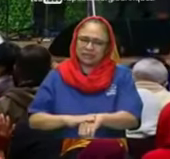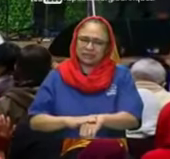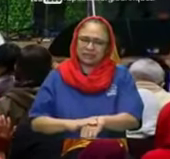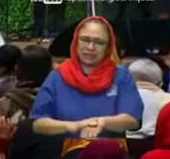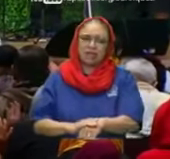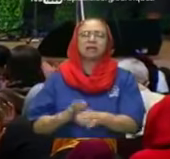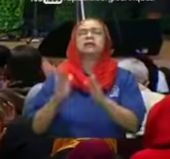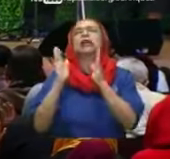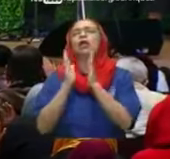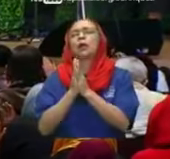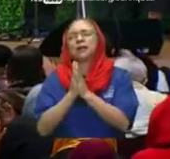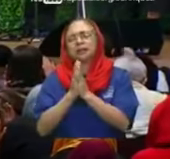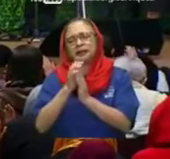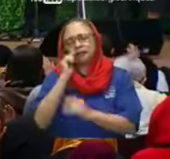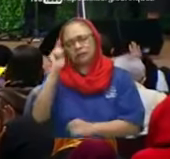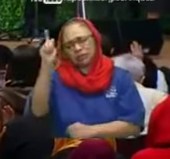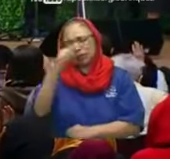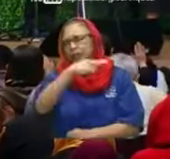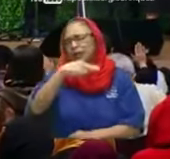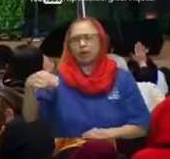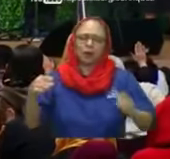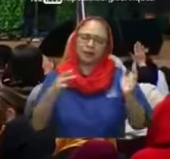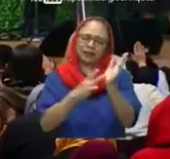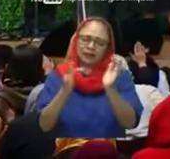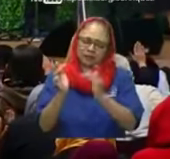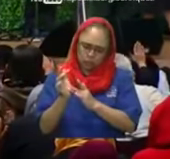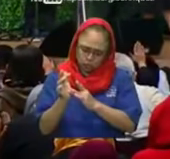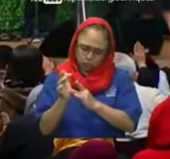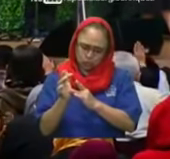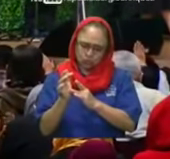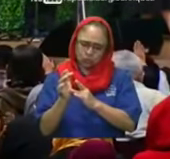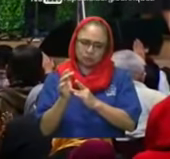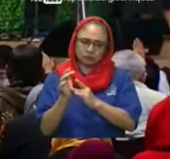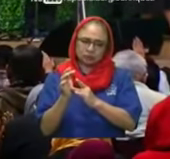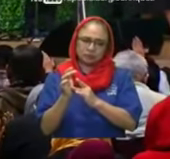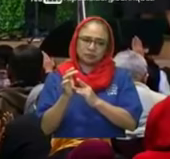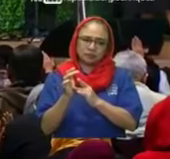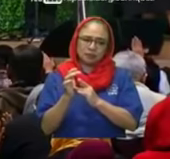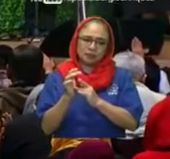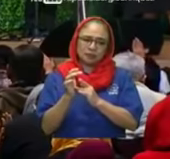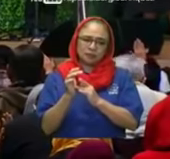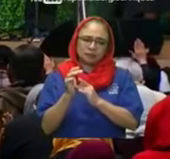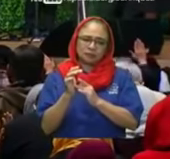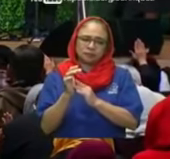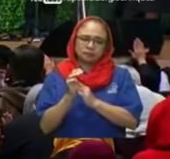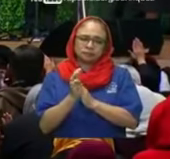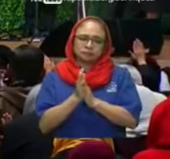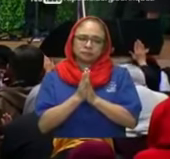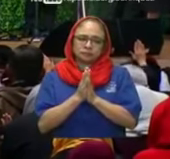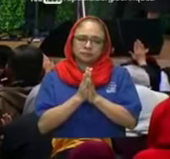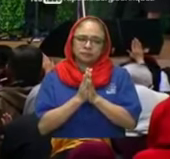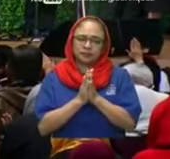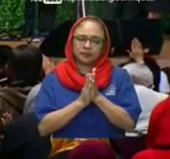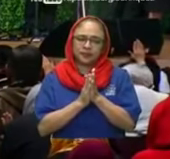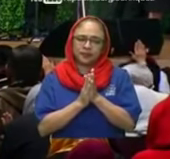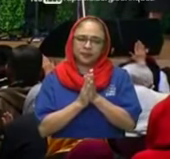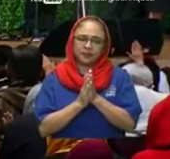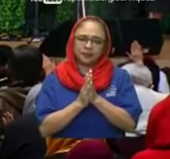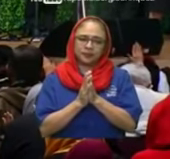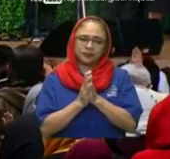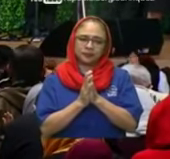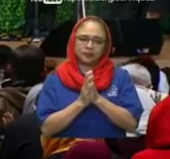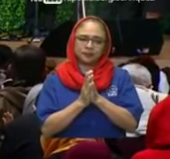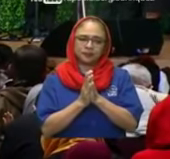maravillosas de este tiempo. Lo venimos pidiendo hoy, Señor, en el nombre poderoso